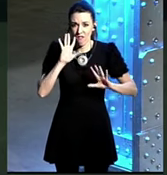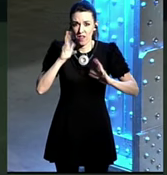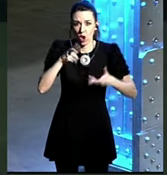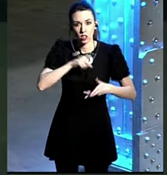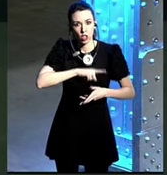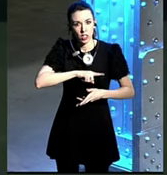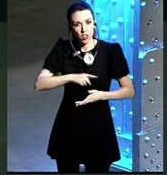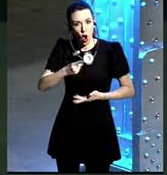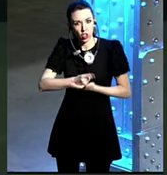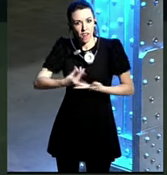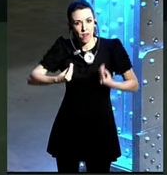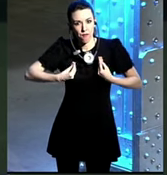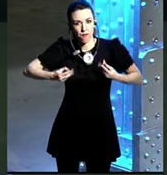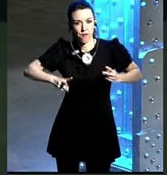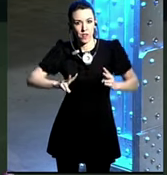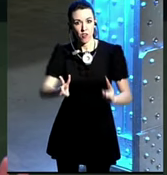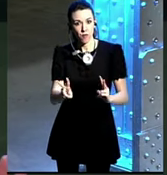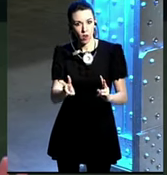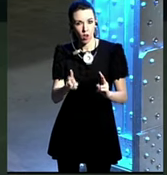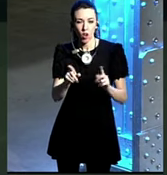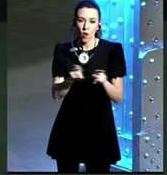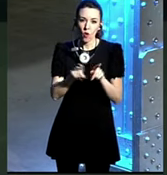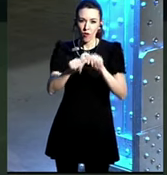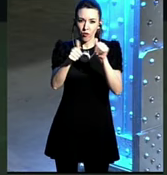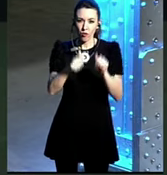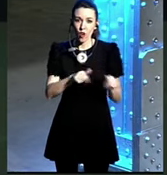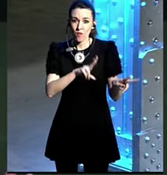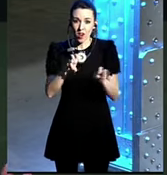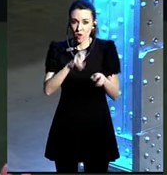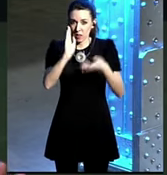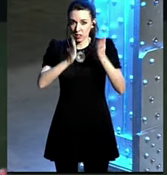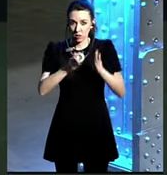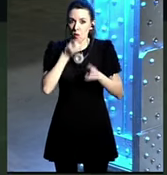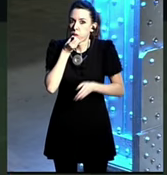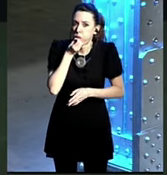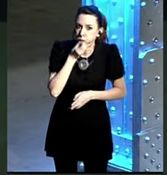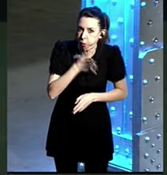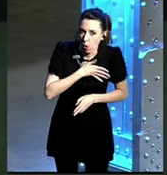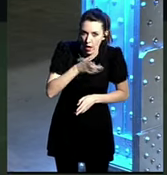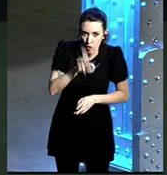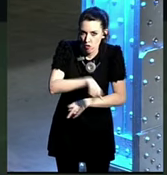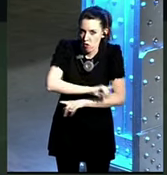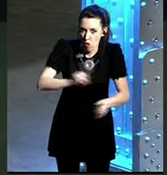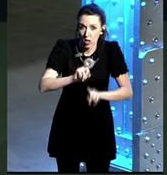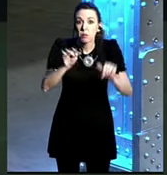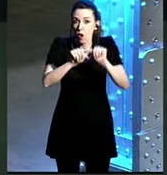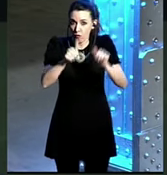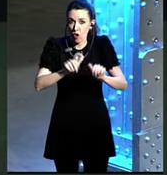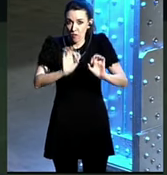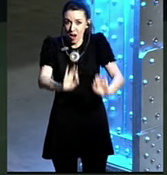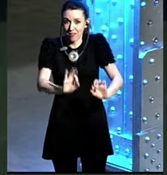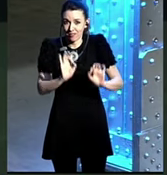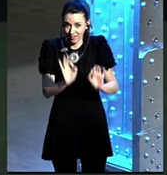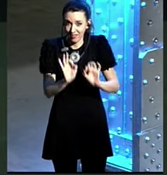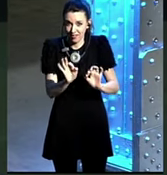hacía sentir que de nuevo estabas vivo. Y era una nueva forma de tratar la depresión. No es una buena forma de tratar la depresión, pero es una forma de tratar